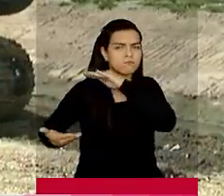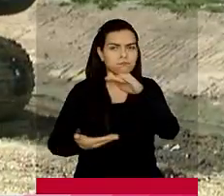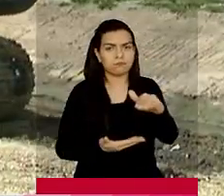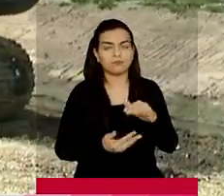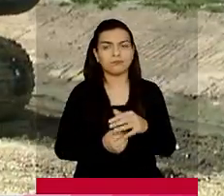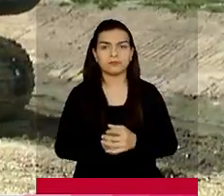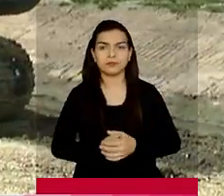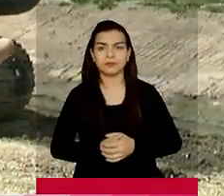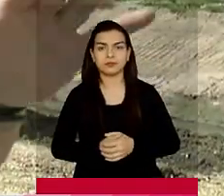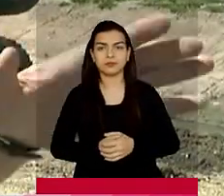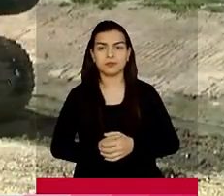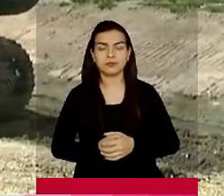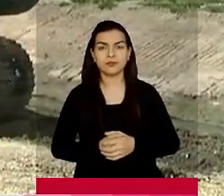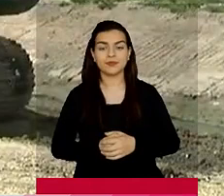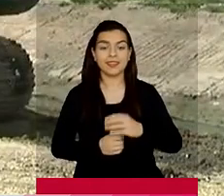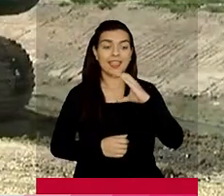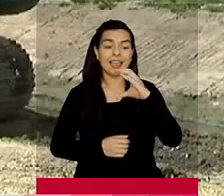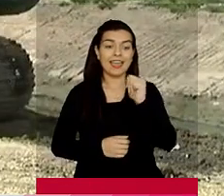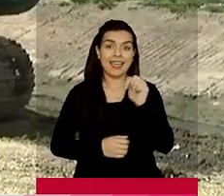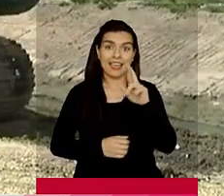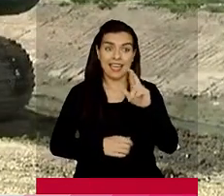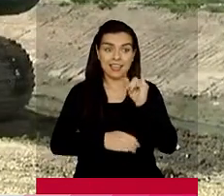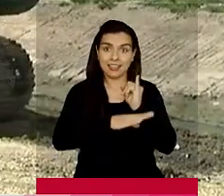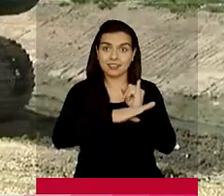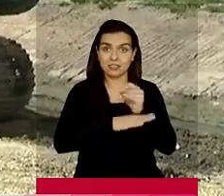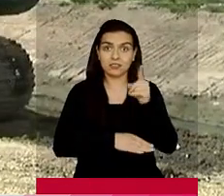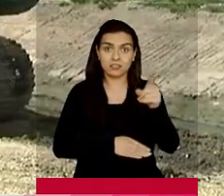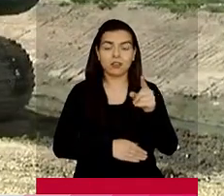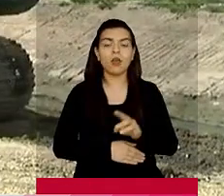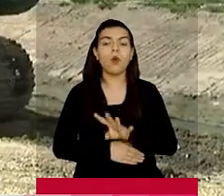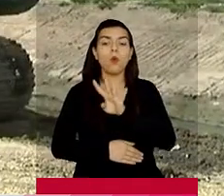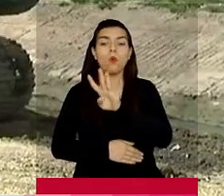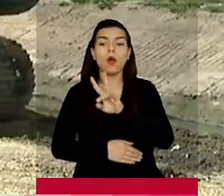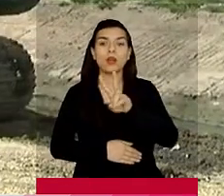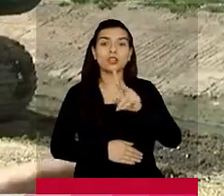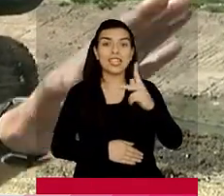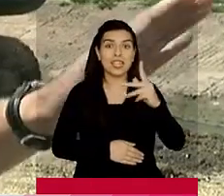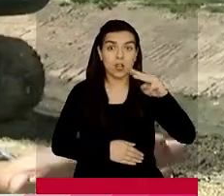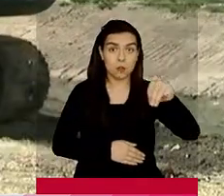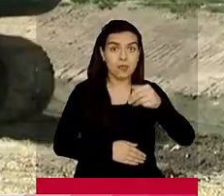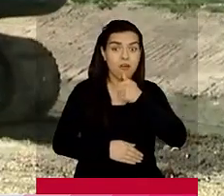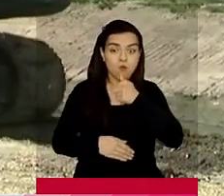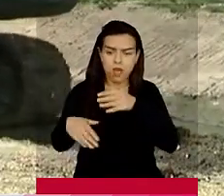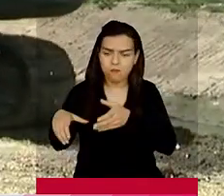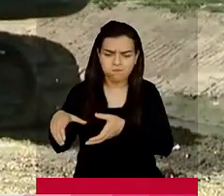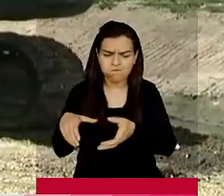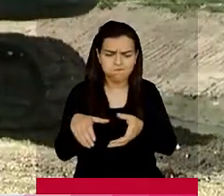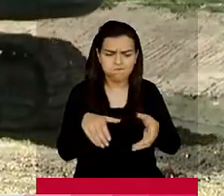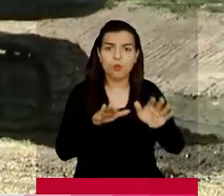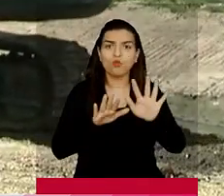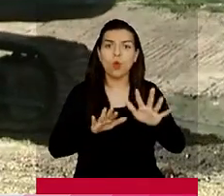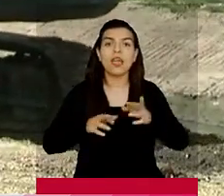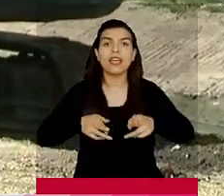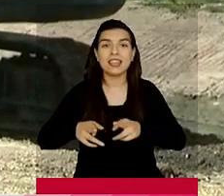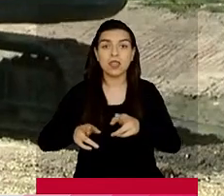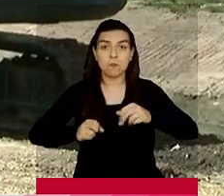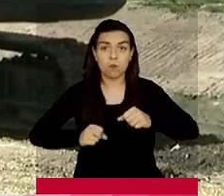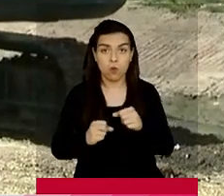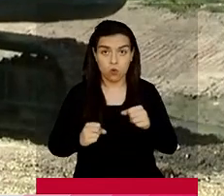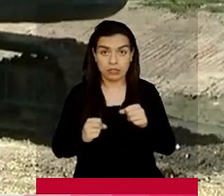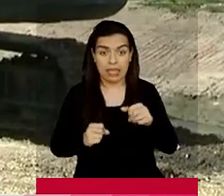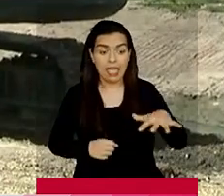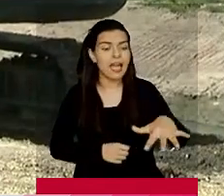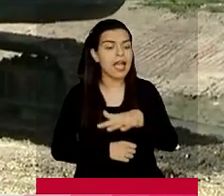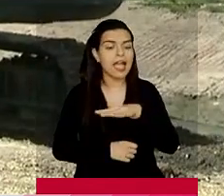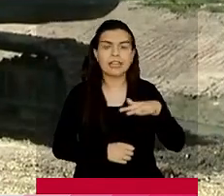Según la CAR, dentro de los 42 kilómetros de la cuenca alta del río Bogotá, esta zona no ha sido intervenida por